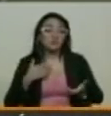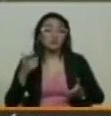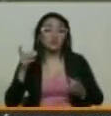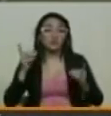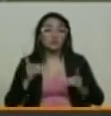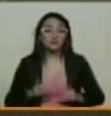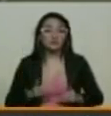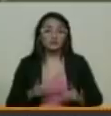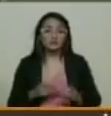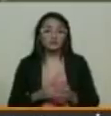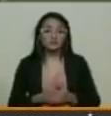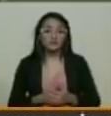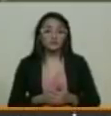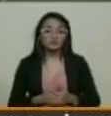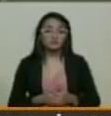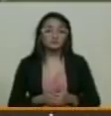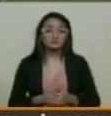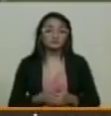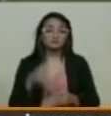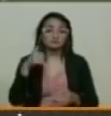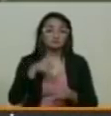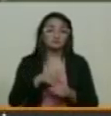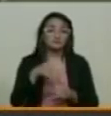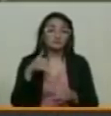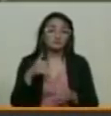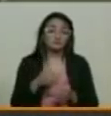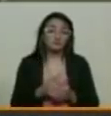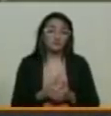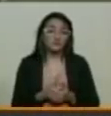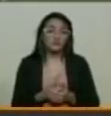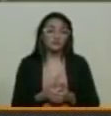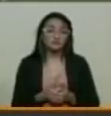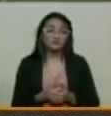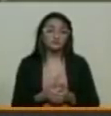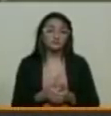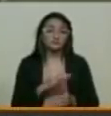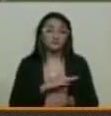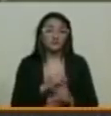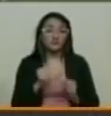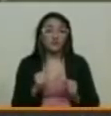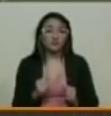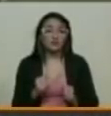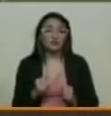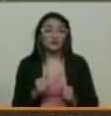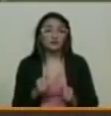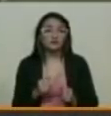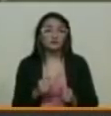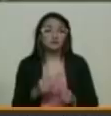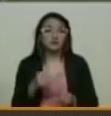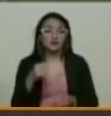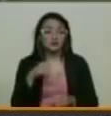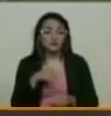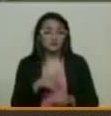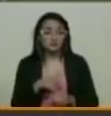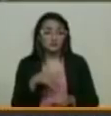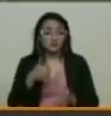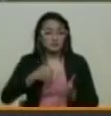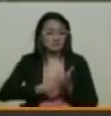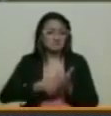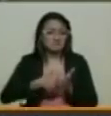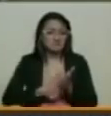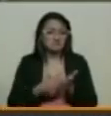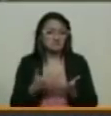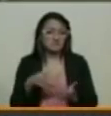que realmente la tinta indeleble, teniendo una fortaleza tan grande como es la biometría, realmente